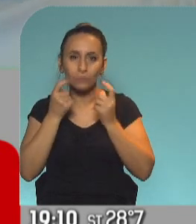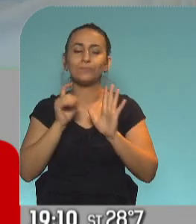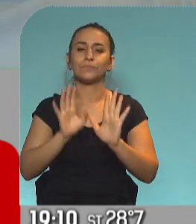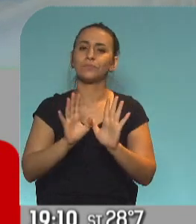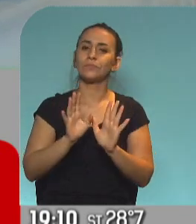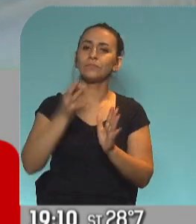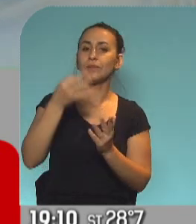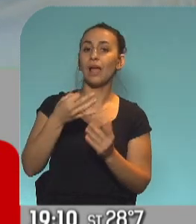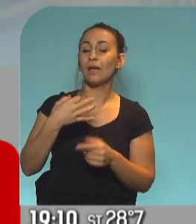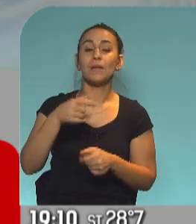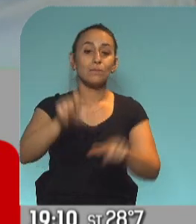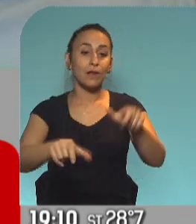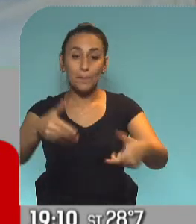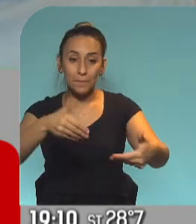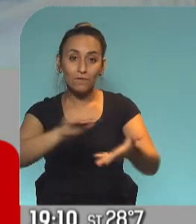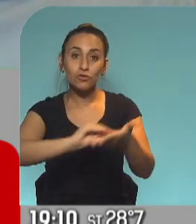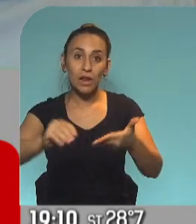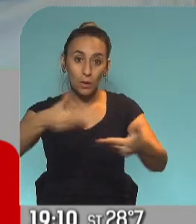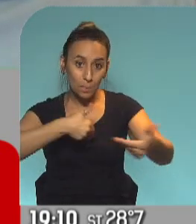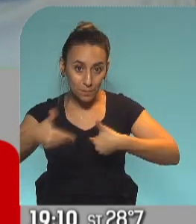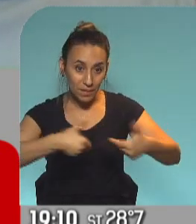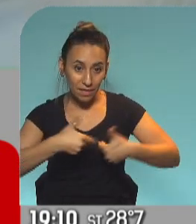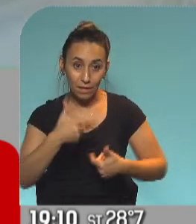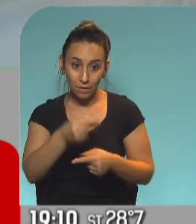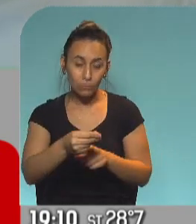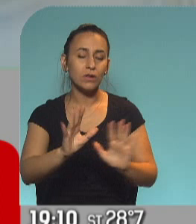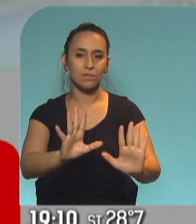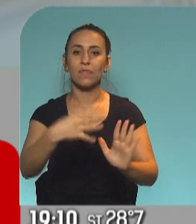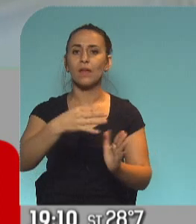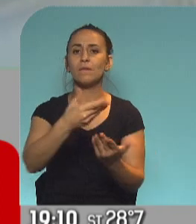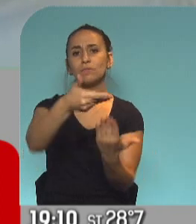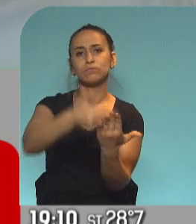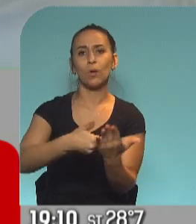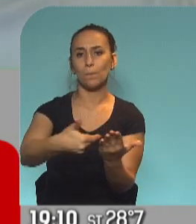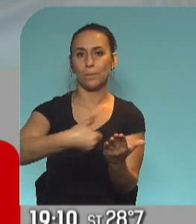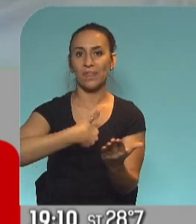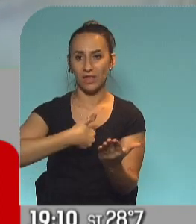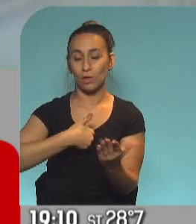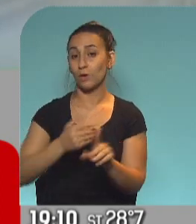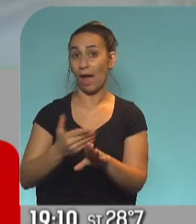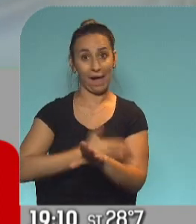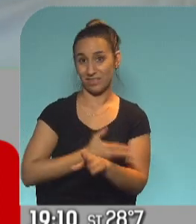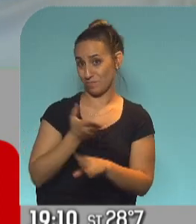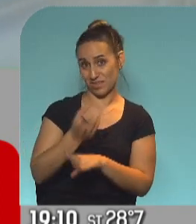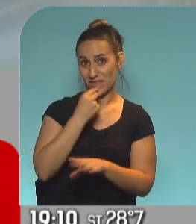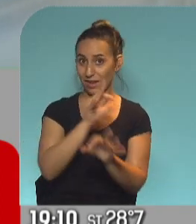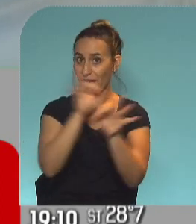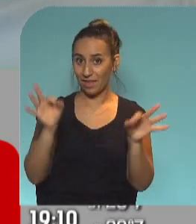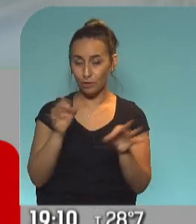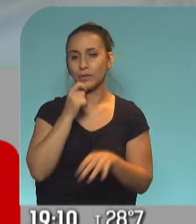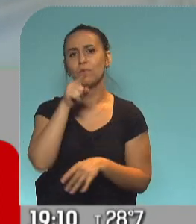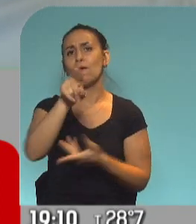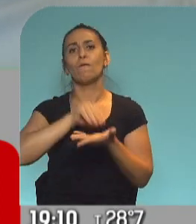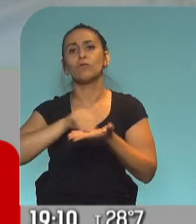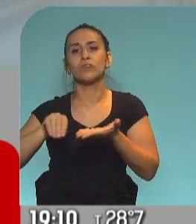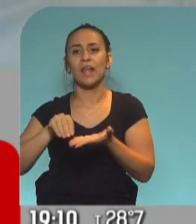una solicitud. Bueno, primero, por lo pronto, van a tener que hacer una solicitud, ¿sí? Que es algo que no se venía haciendo. O sea, vos sos un funcionario de